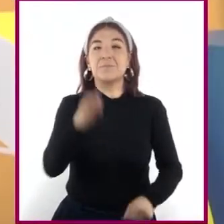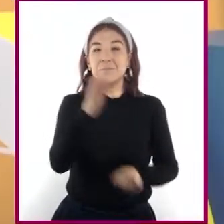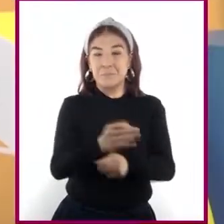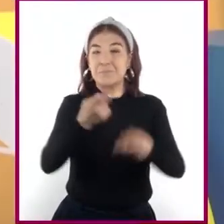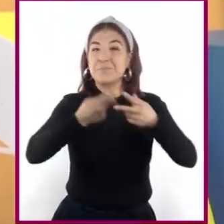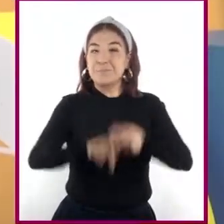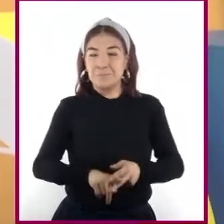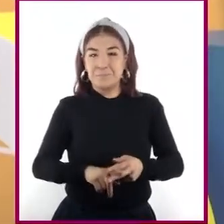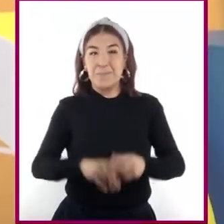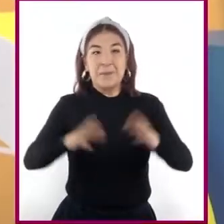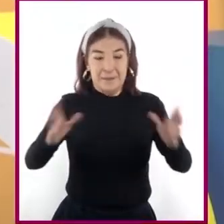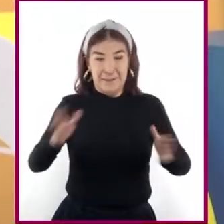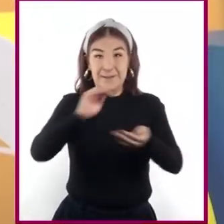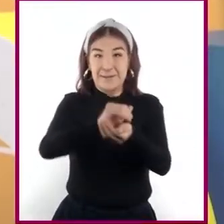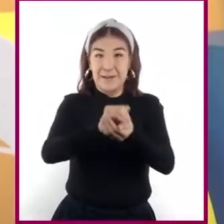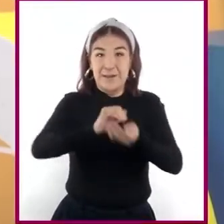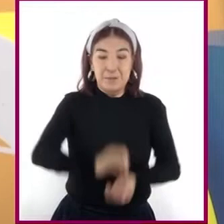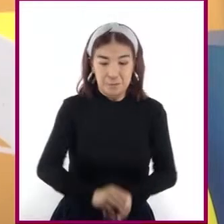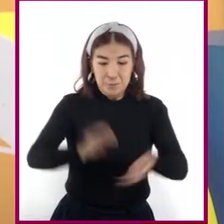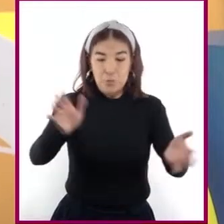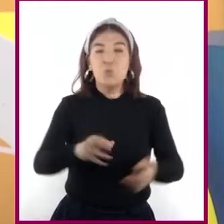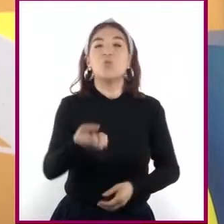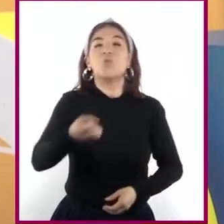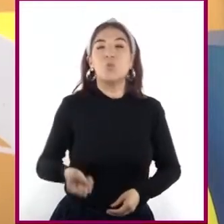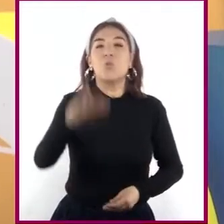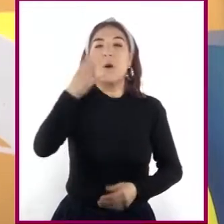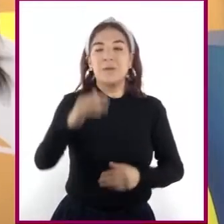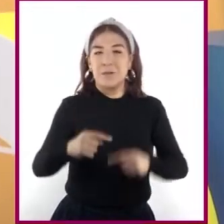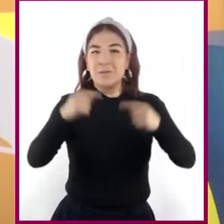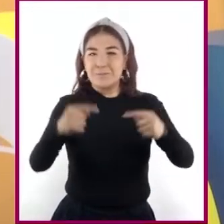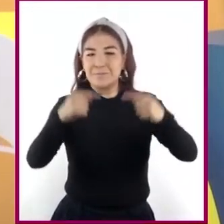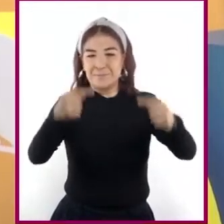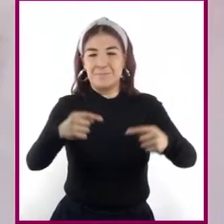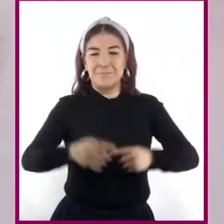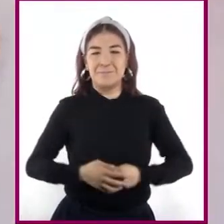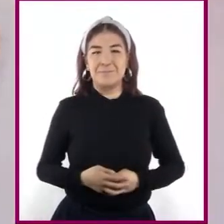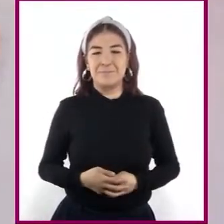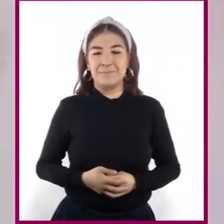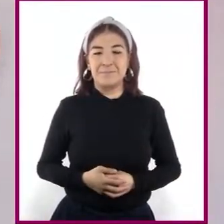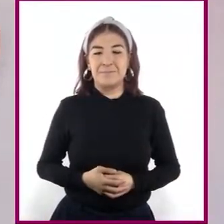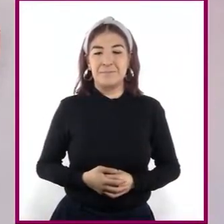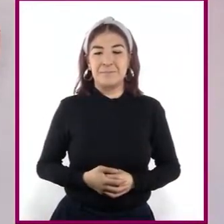Comenzaremos lanzando el dado para saber cuánto avanzar en el tablero.